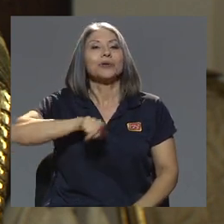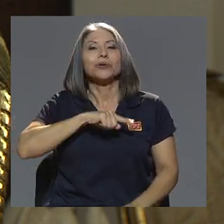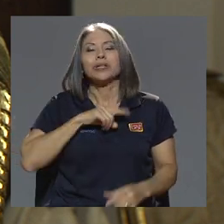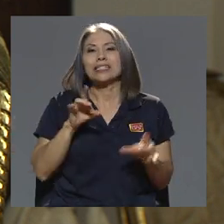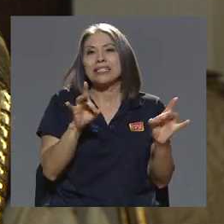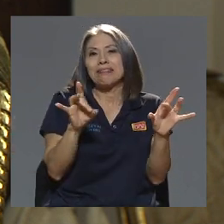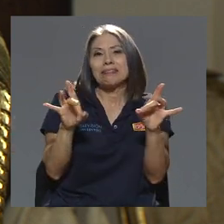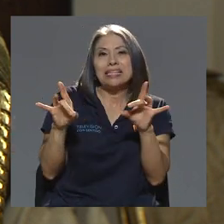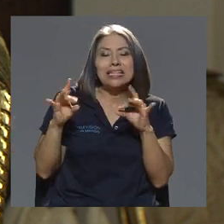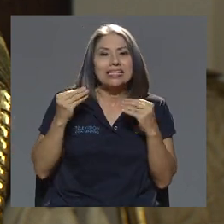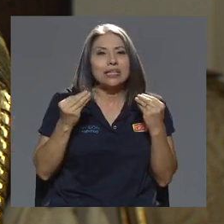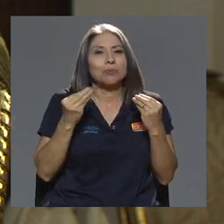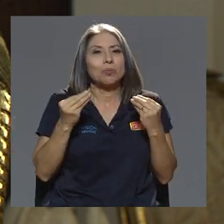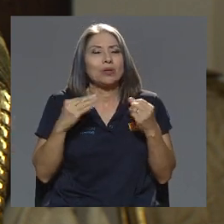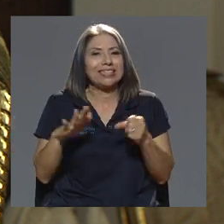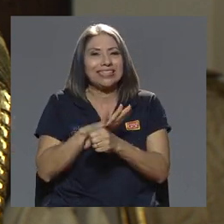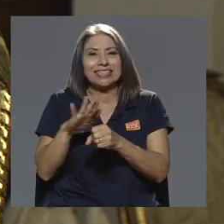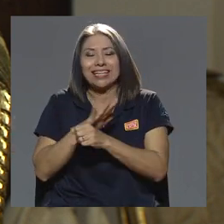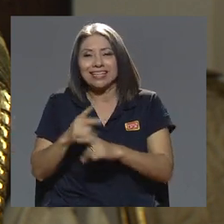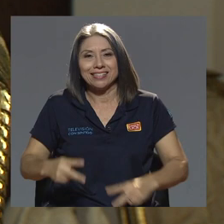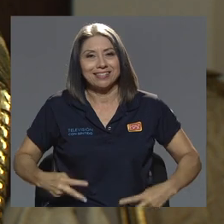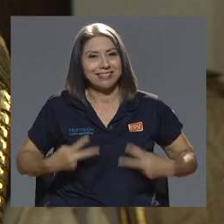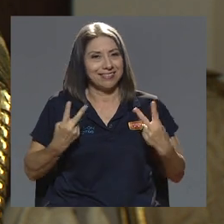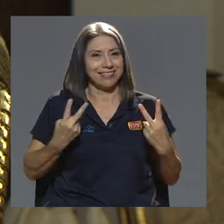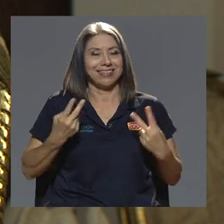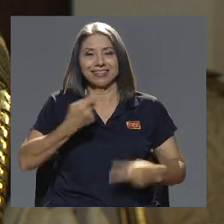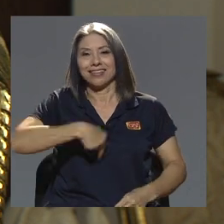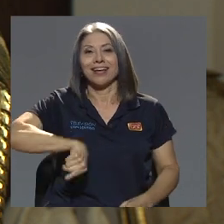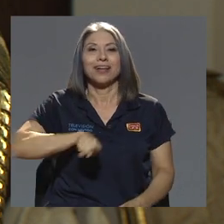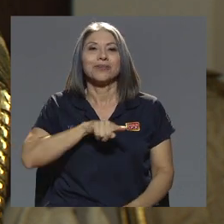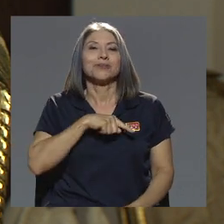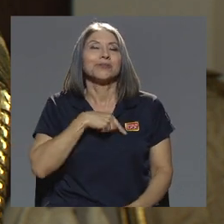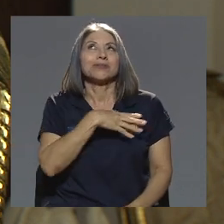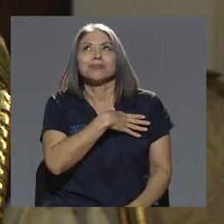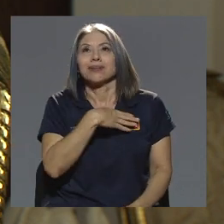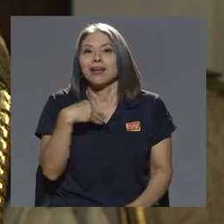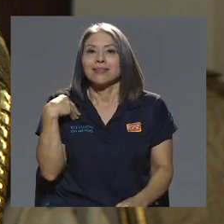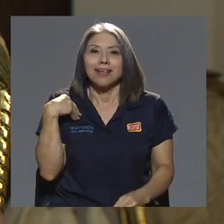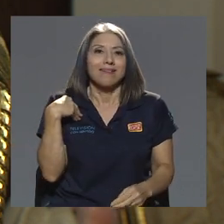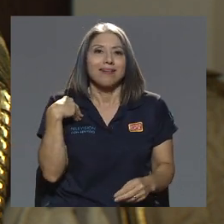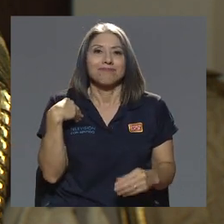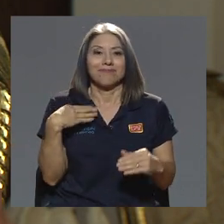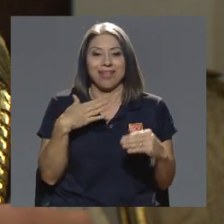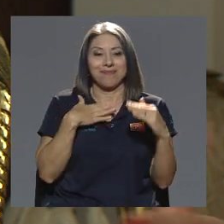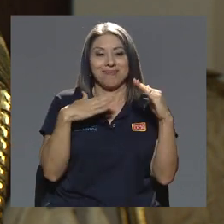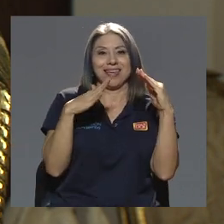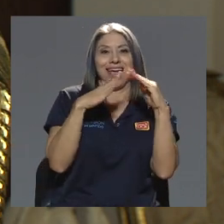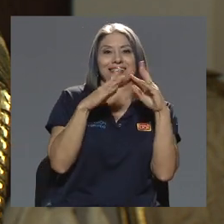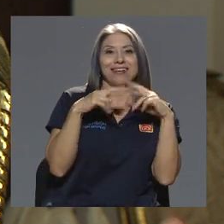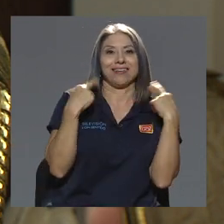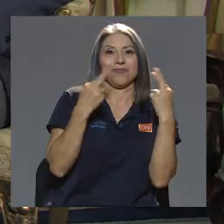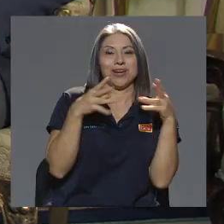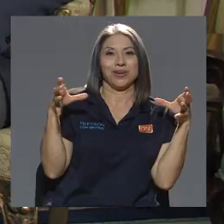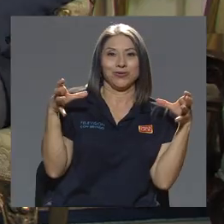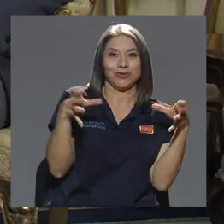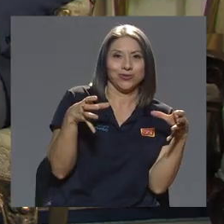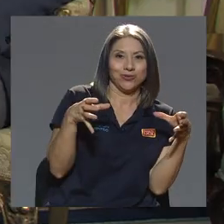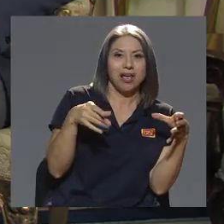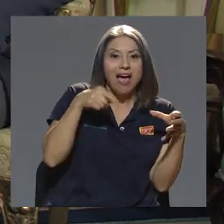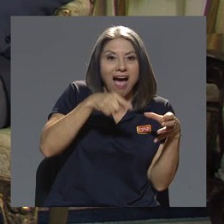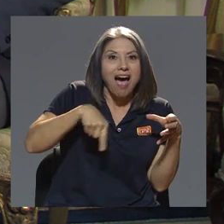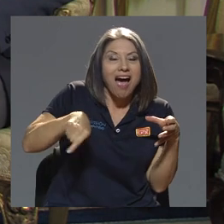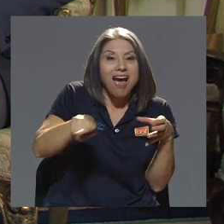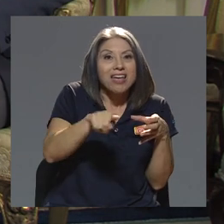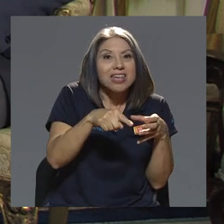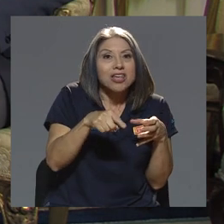muy llenas de vida. Nos encantaba, por ejemplo, reunirnos en casa y modificábamos las letras de las canciones, de todos